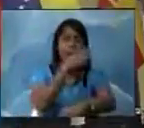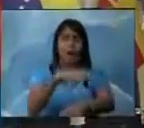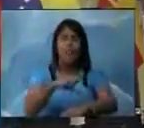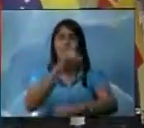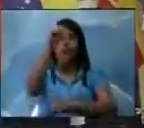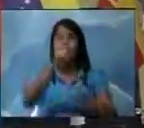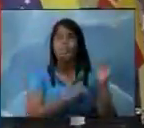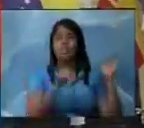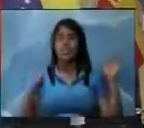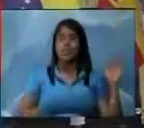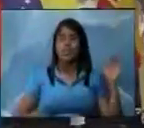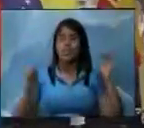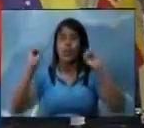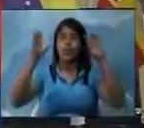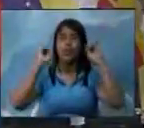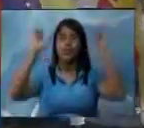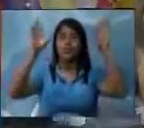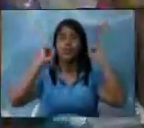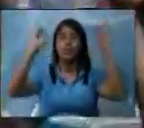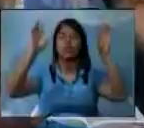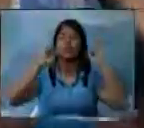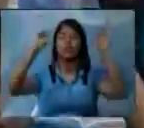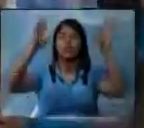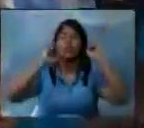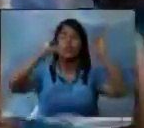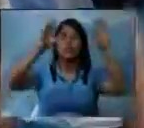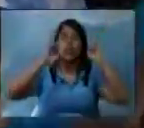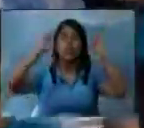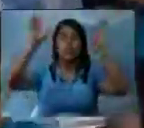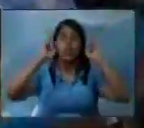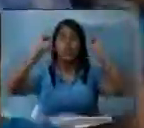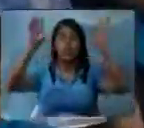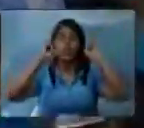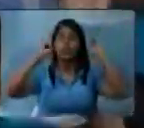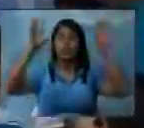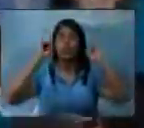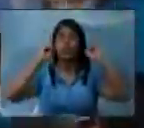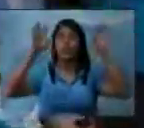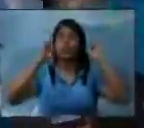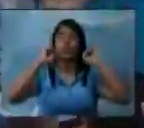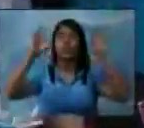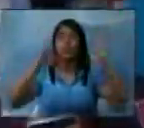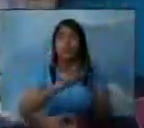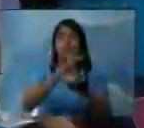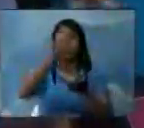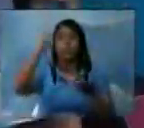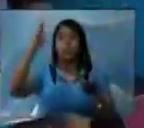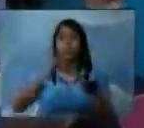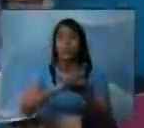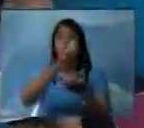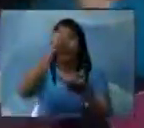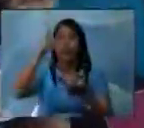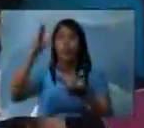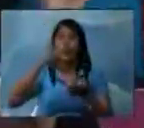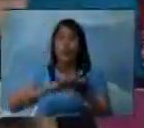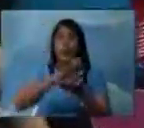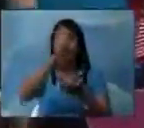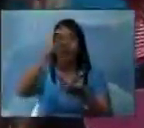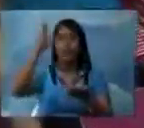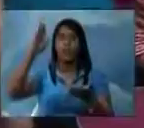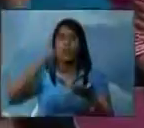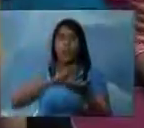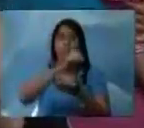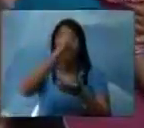al Señor. Bendito su corazón. Gloria a Dios, gloria a Dios, gloria a Dios. Dale,